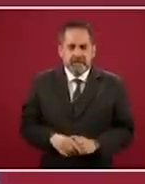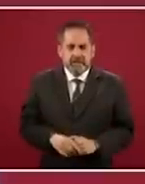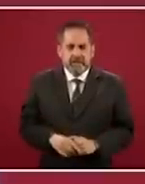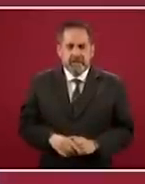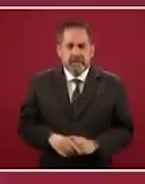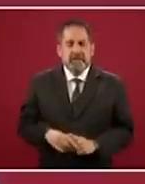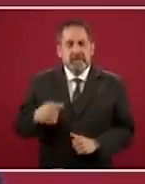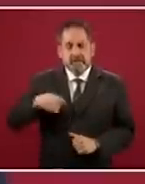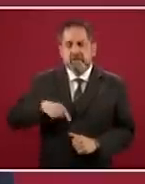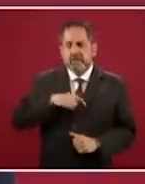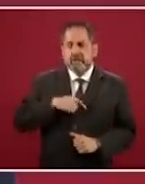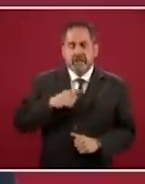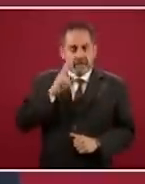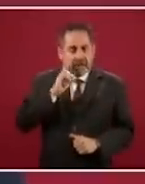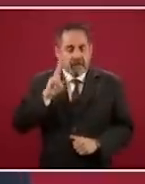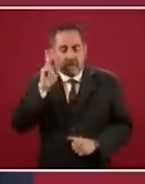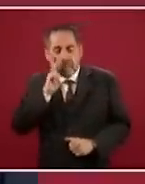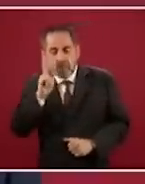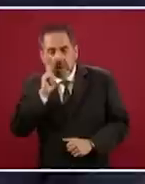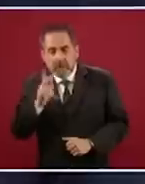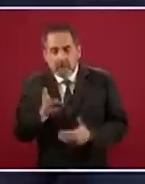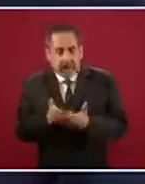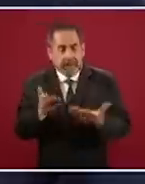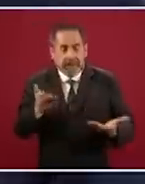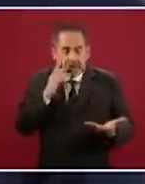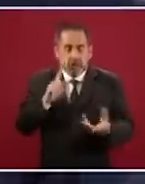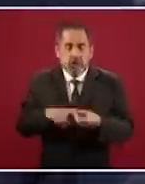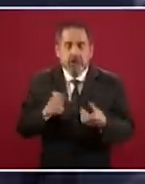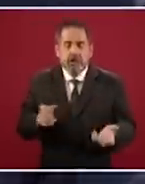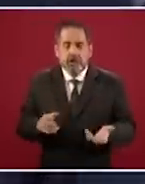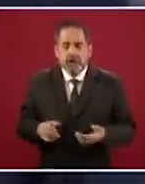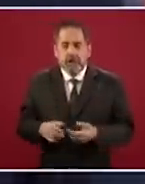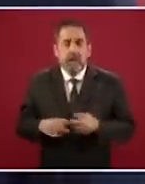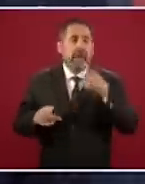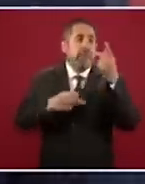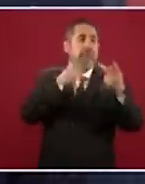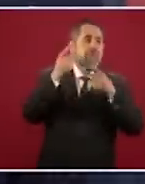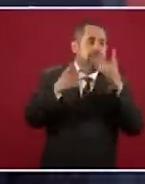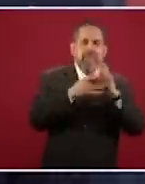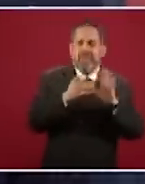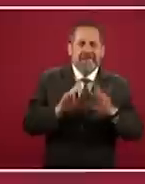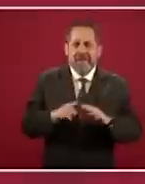Entonces, nos tienen que probar lo contrario, pero no en el discurso,